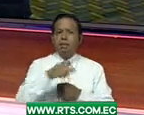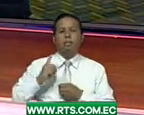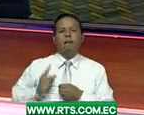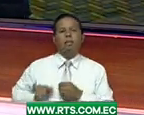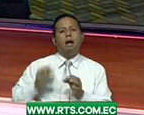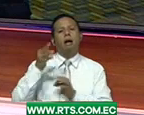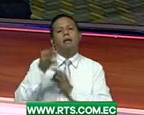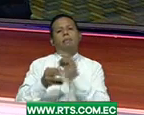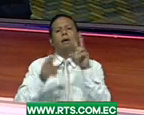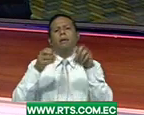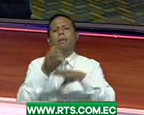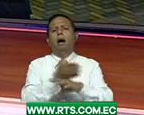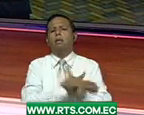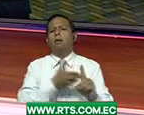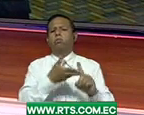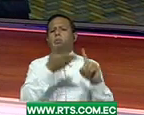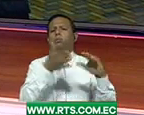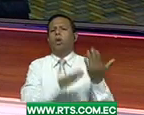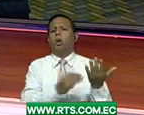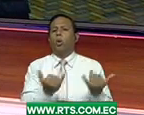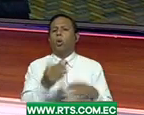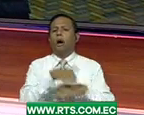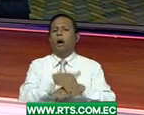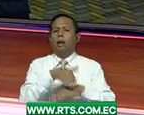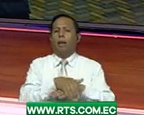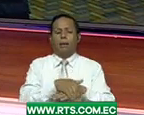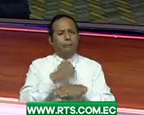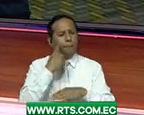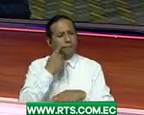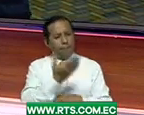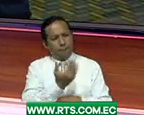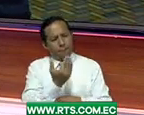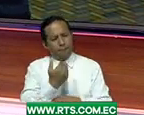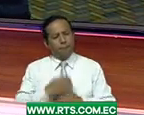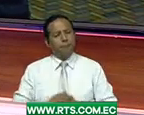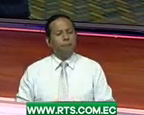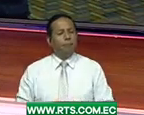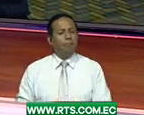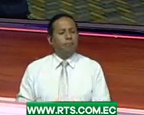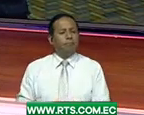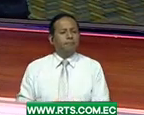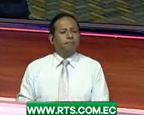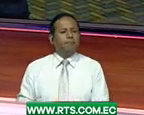se registró en el suroeste de Guayaquil esa tarde. Te escuchamos, Julio César.